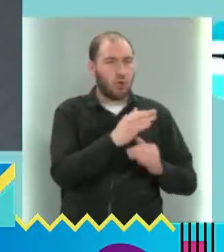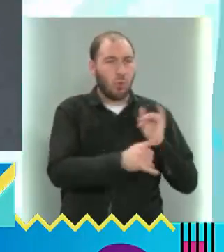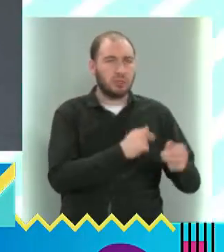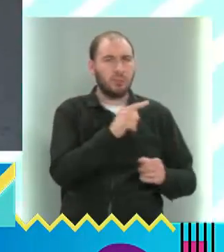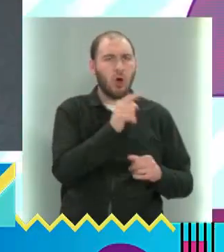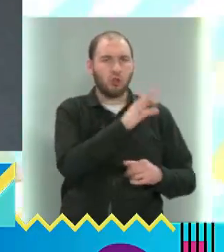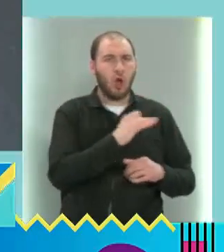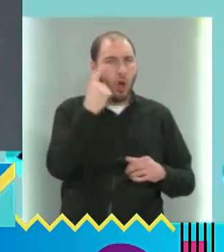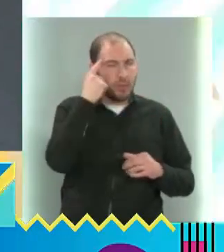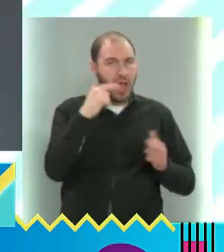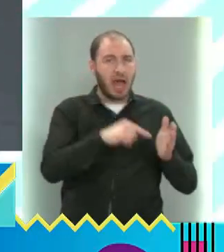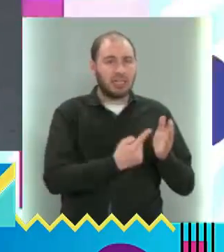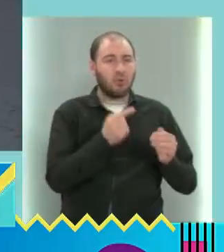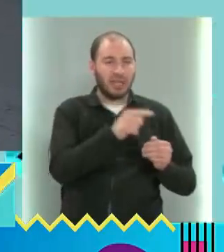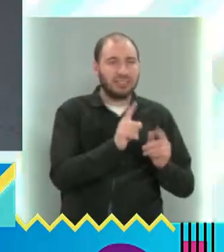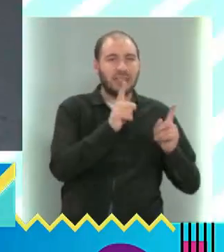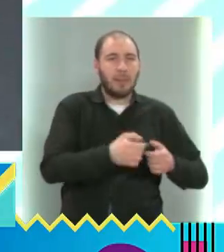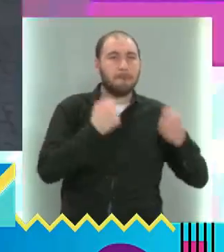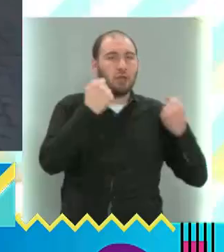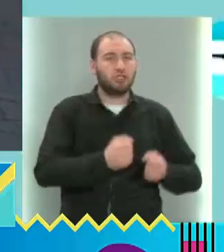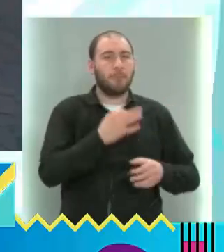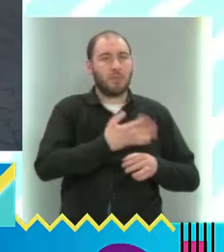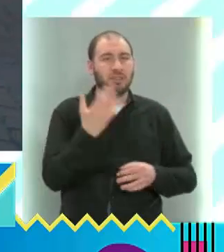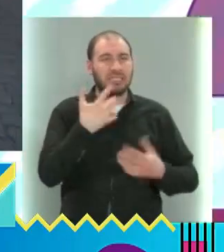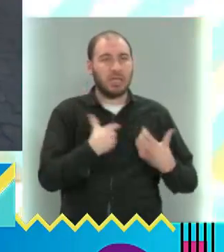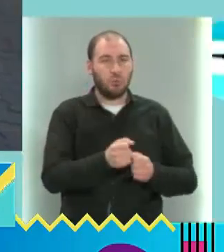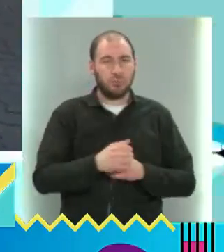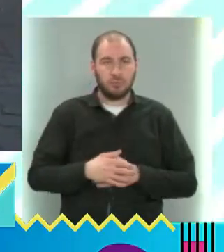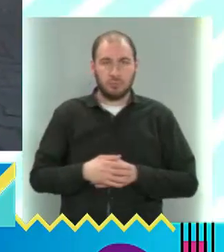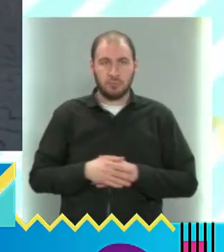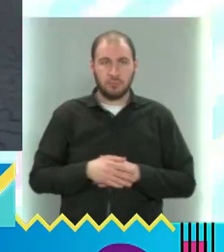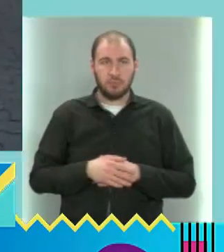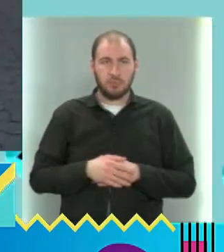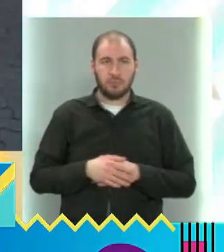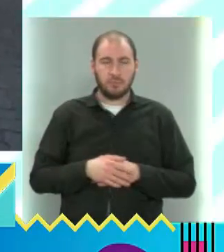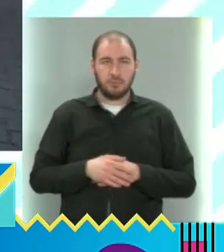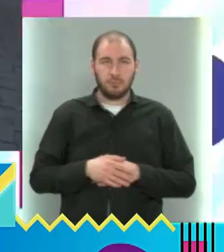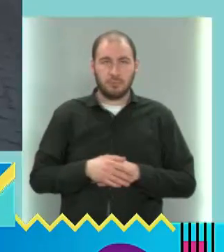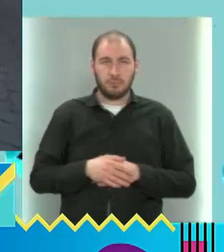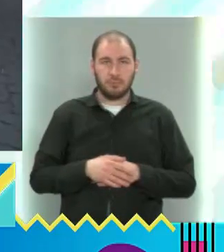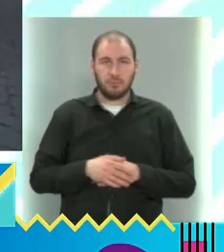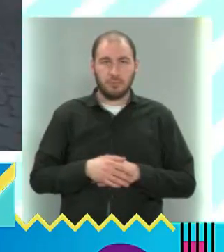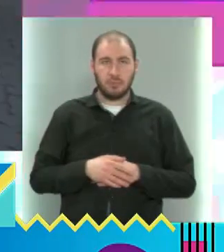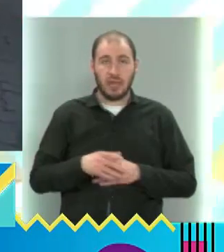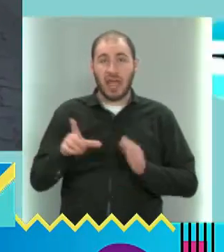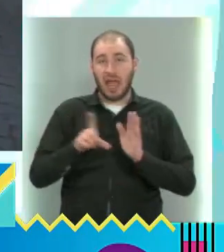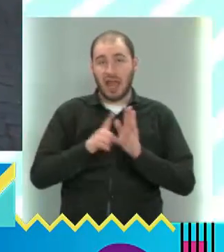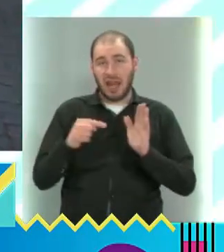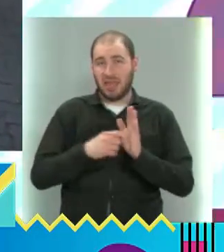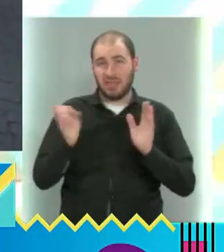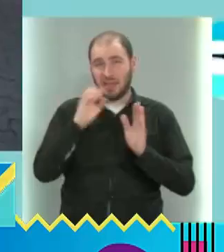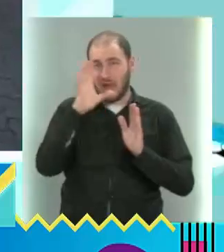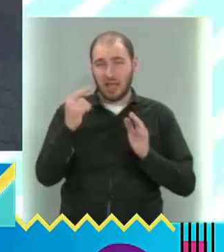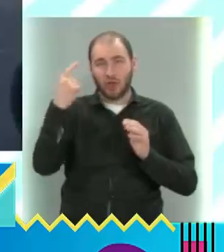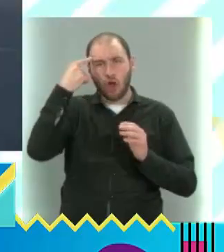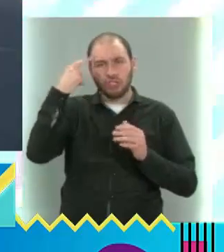opinión te merece el artículo en sí y la posición de algunos profesionales de la salud? Mire, la ley es muy clara, la